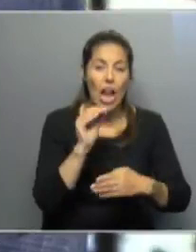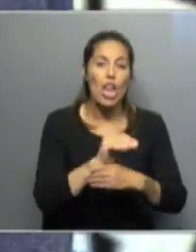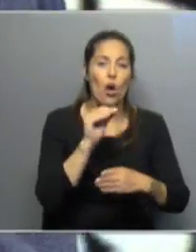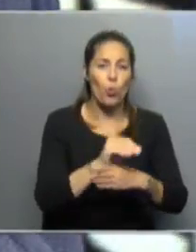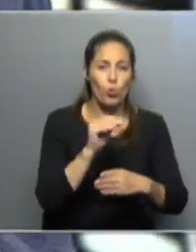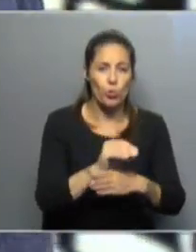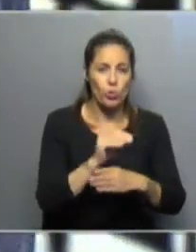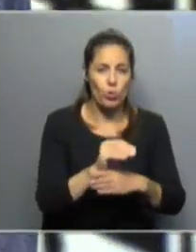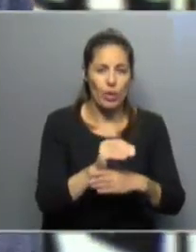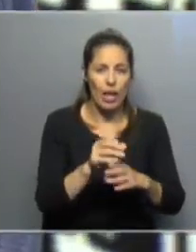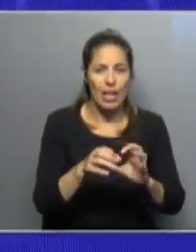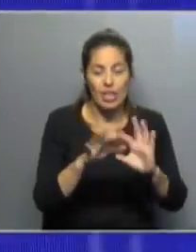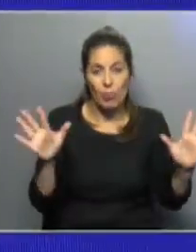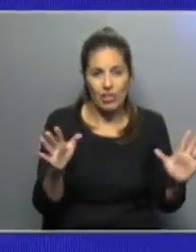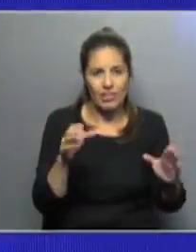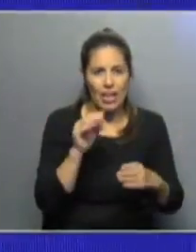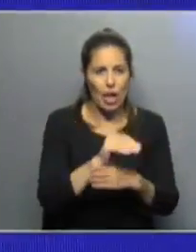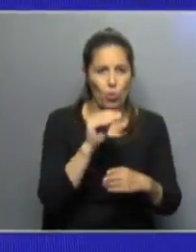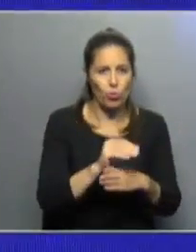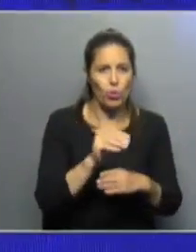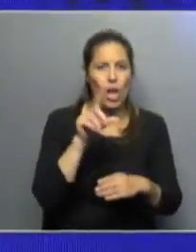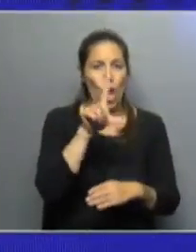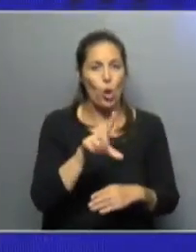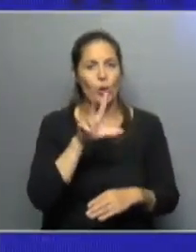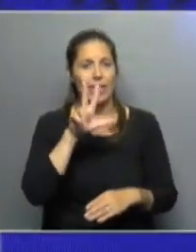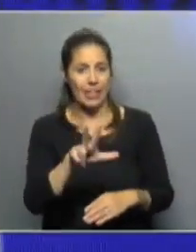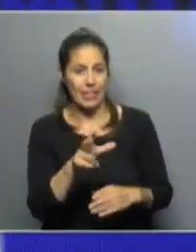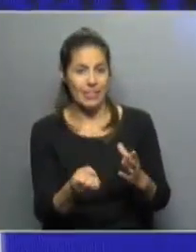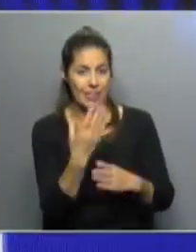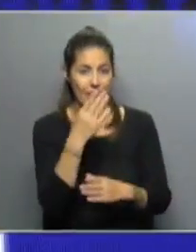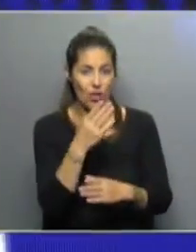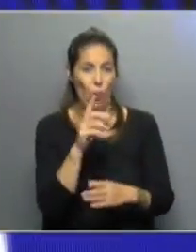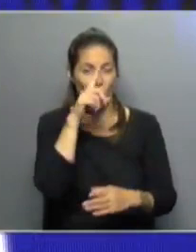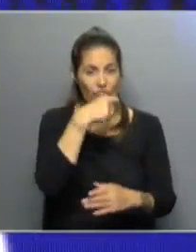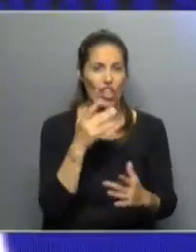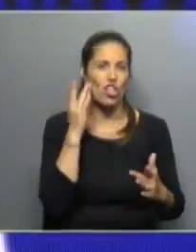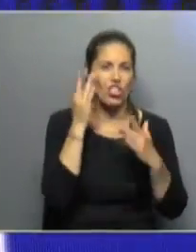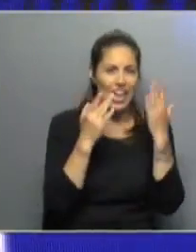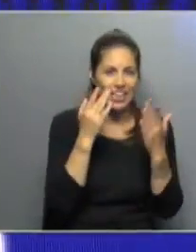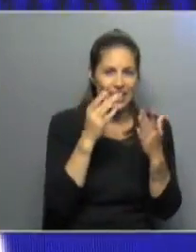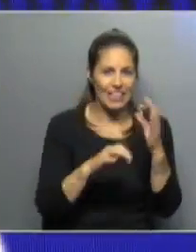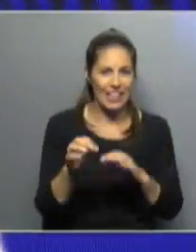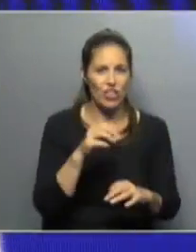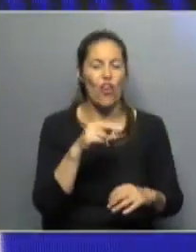y democratizar la cultura. Hoy, lunes 3, se estrenó entonces el Montevideo de las Artes Teatro.